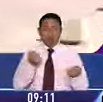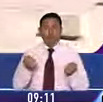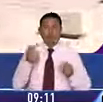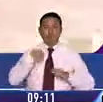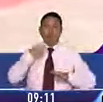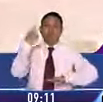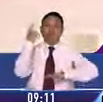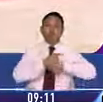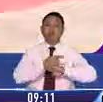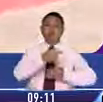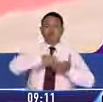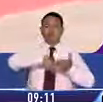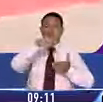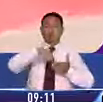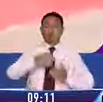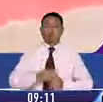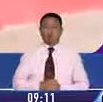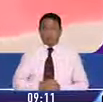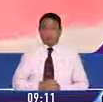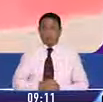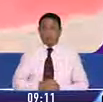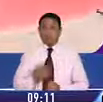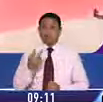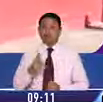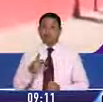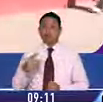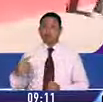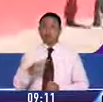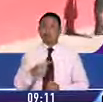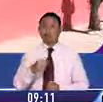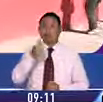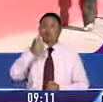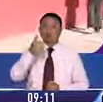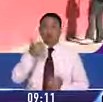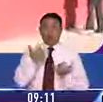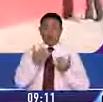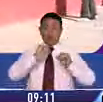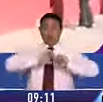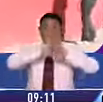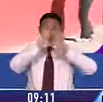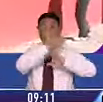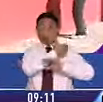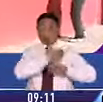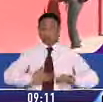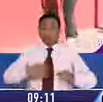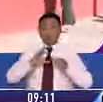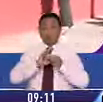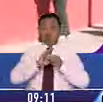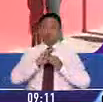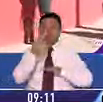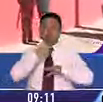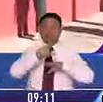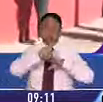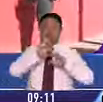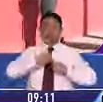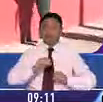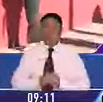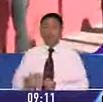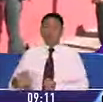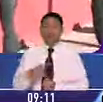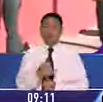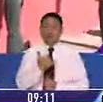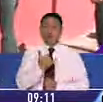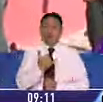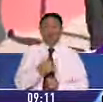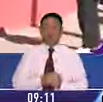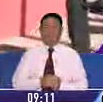bajo decreto ejecutivo. Incluso en su cadena nacional, el presidente Guillermo Lasso ha dicho que va a